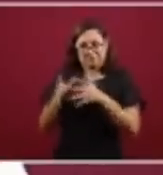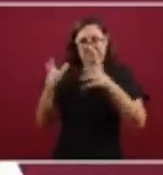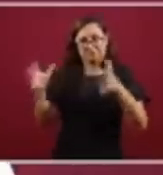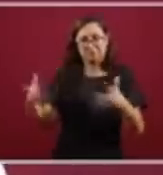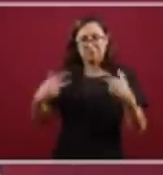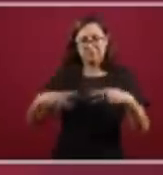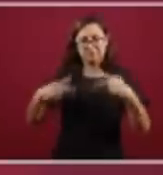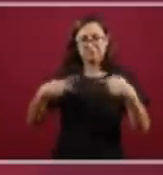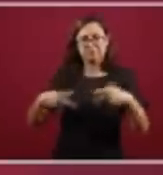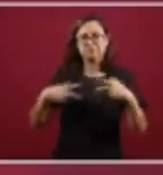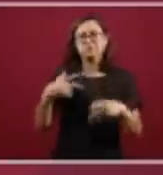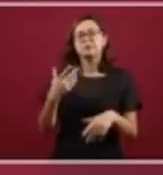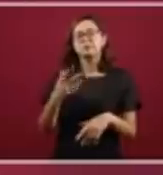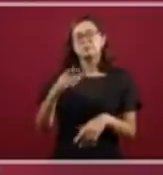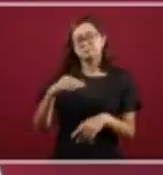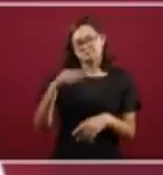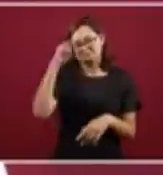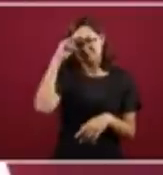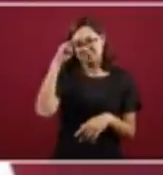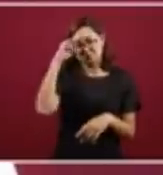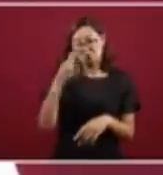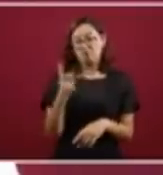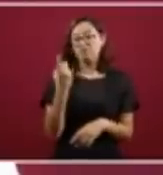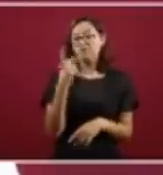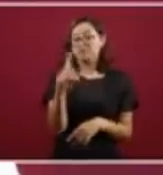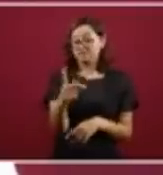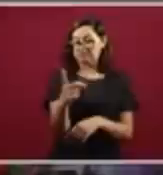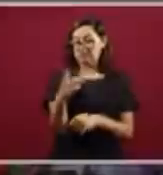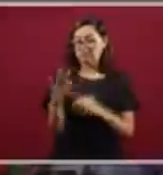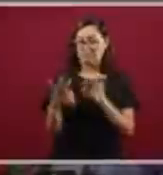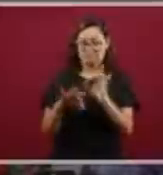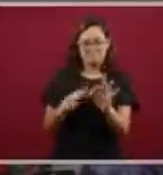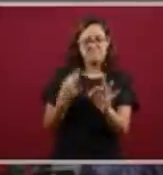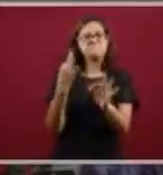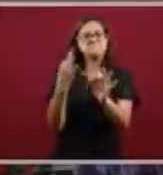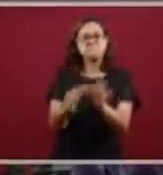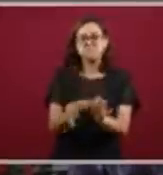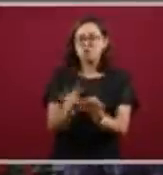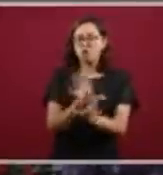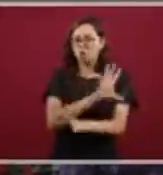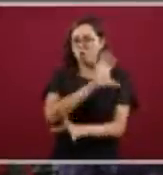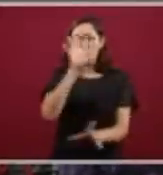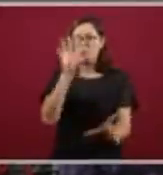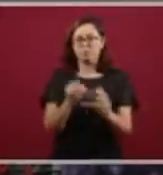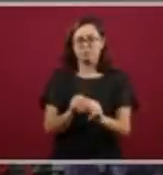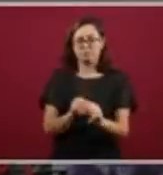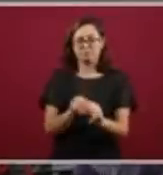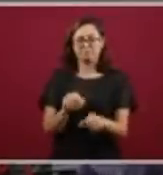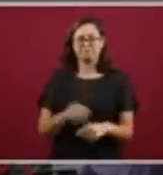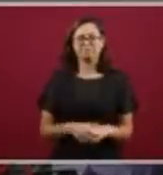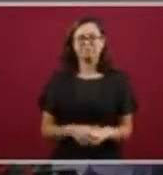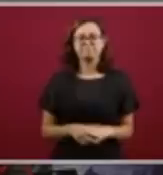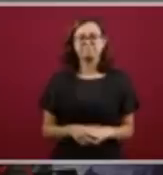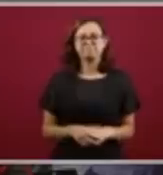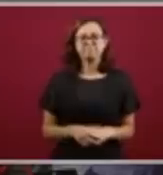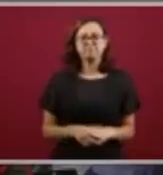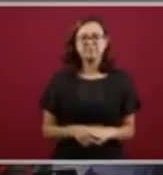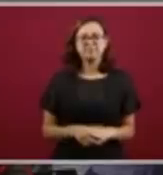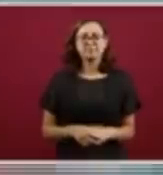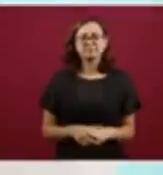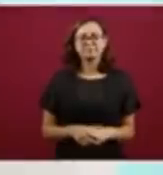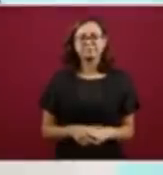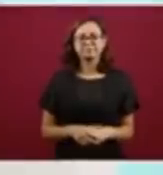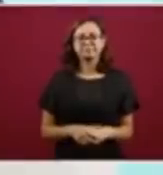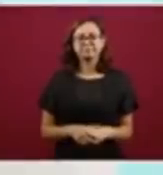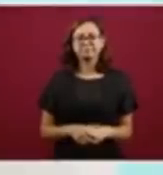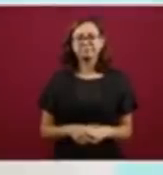esperamos que hacia diciembre podamos concluir la universalidad del programa. Estamos llegando